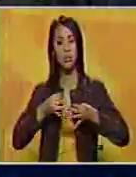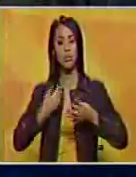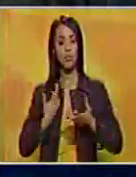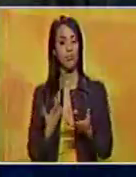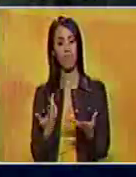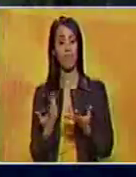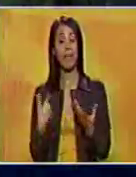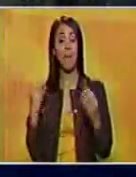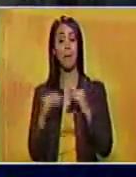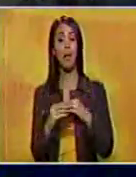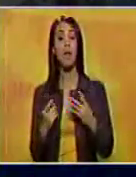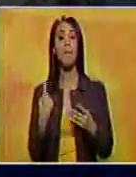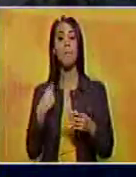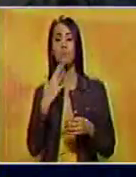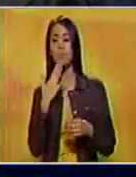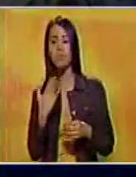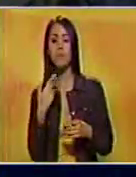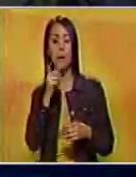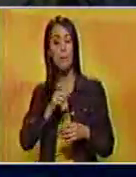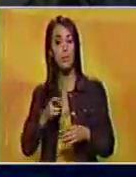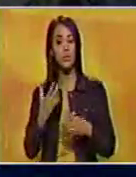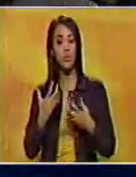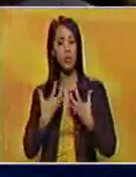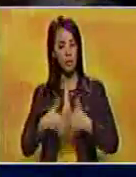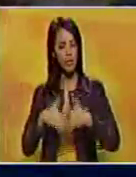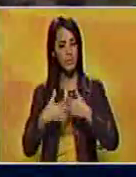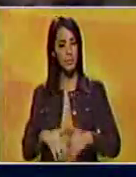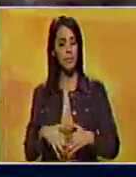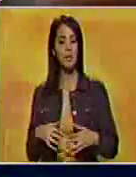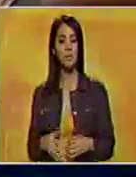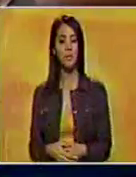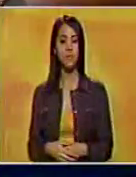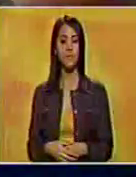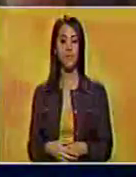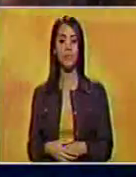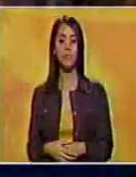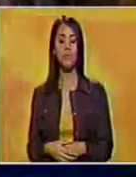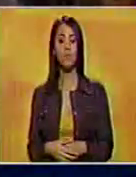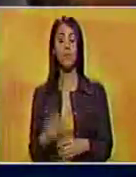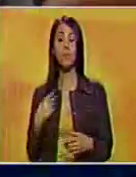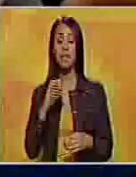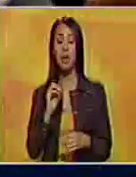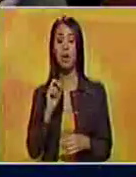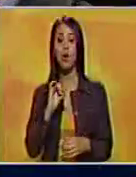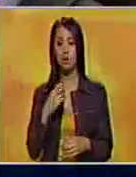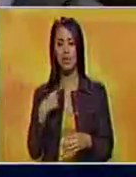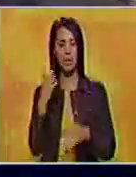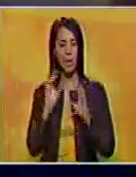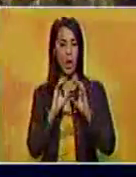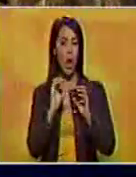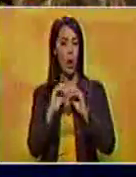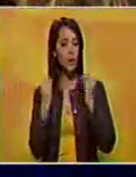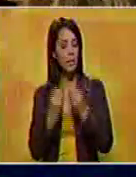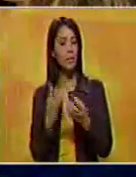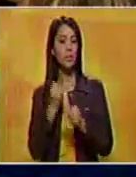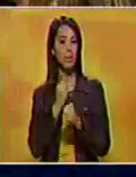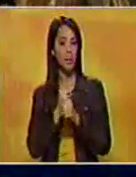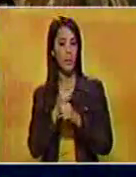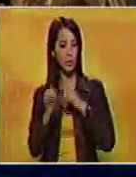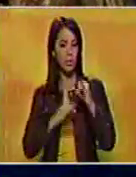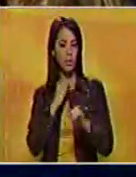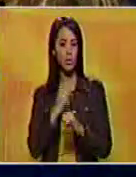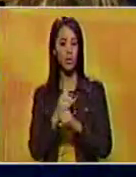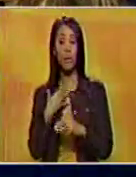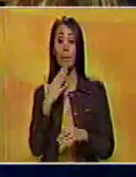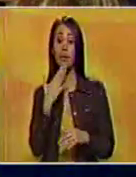que quienes presenten la queja sean los empresarios el tema fue tratado en el comité ejecutivo de la audite en noviembre y la conclusión fue